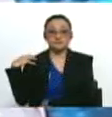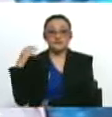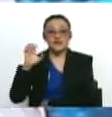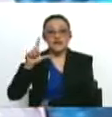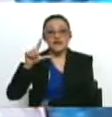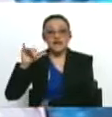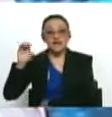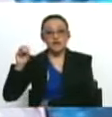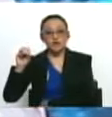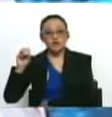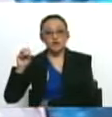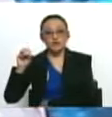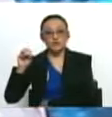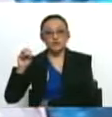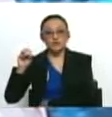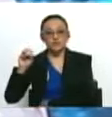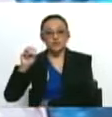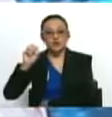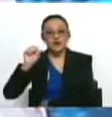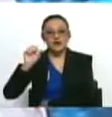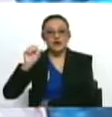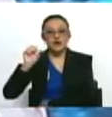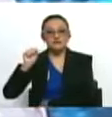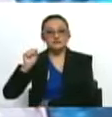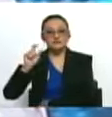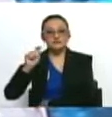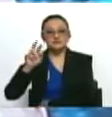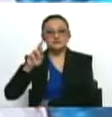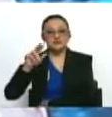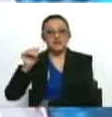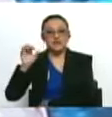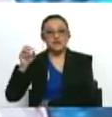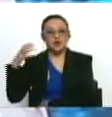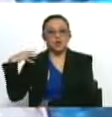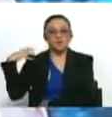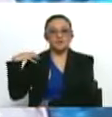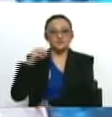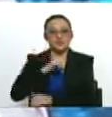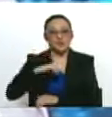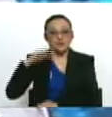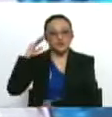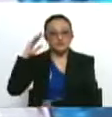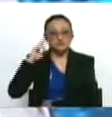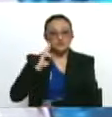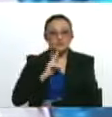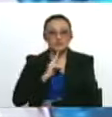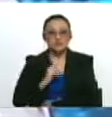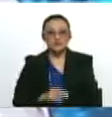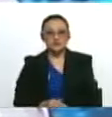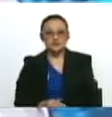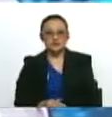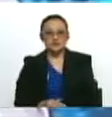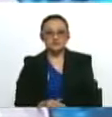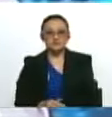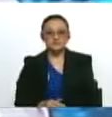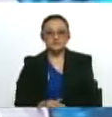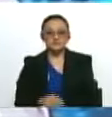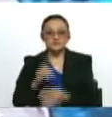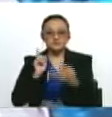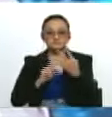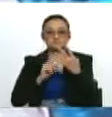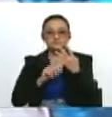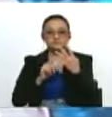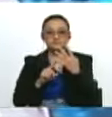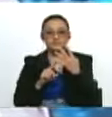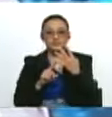Helio Estrada Paredes, comandante de la Guardia Nacional Bolivariana. En cuarto